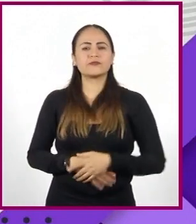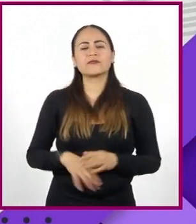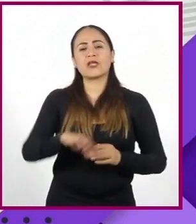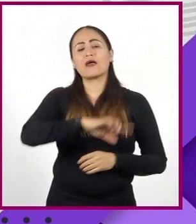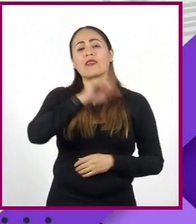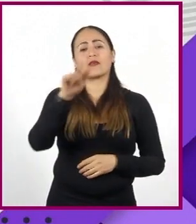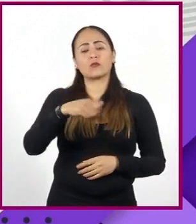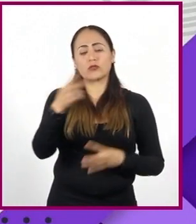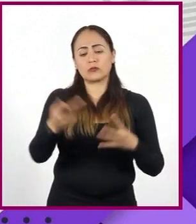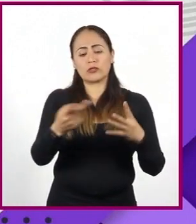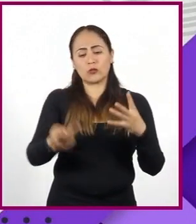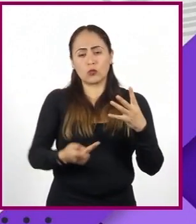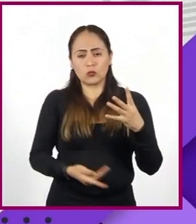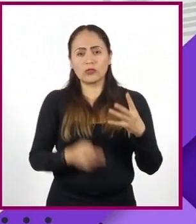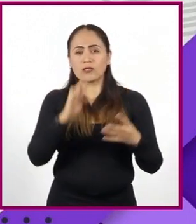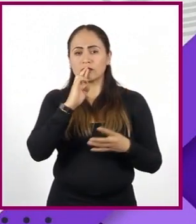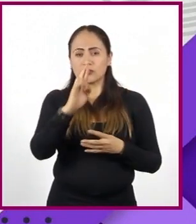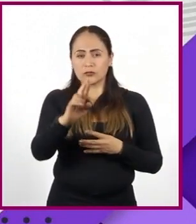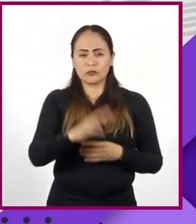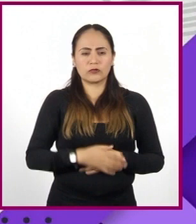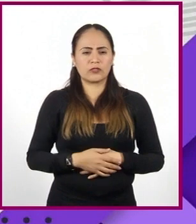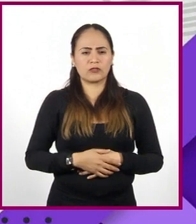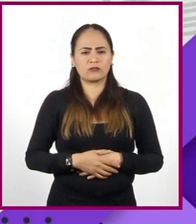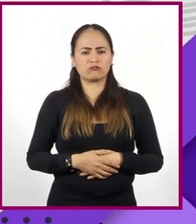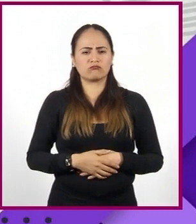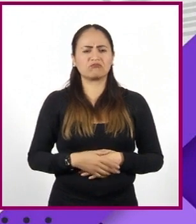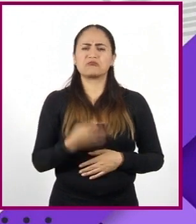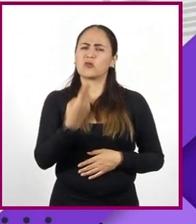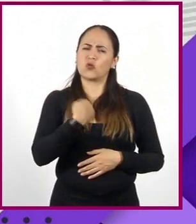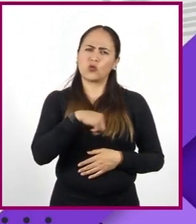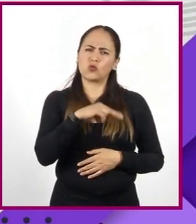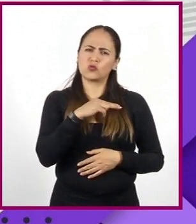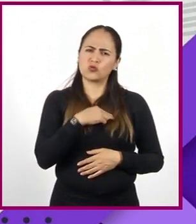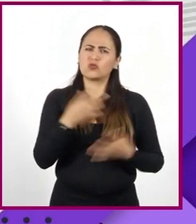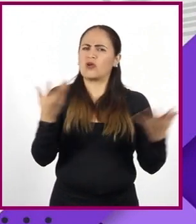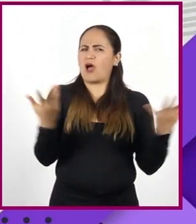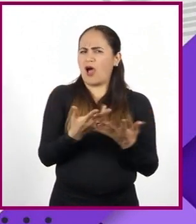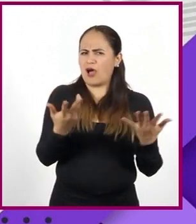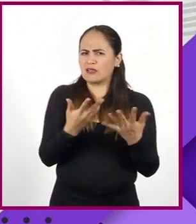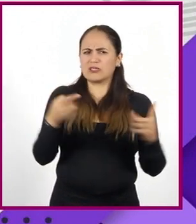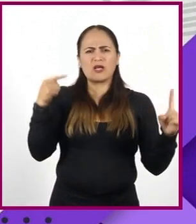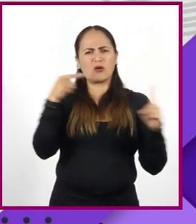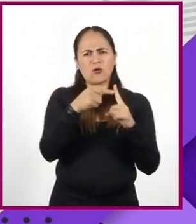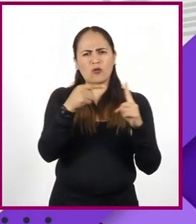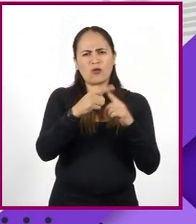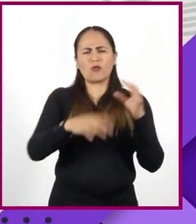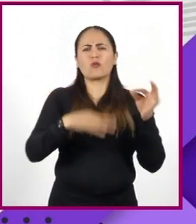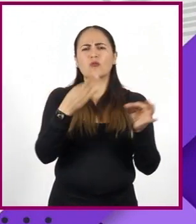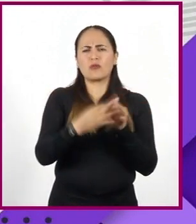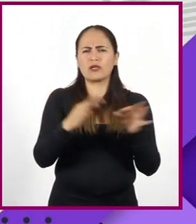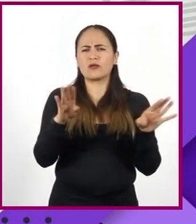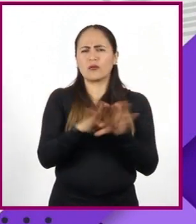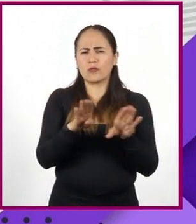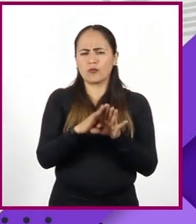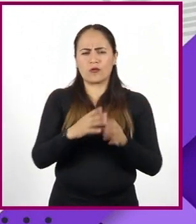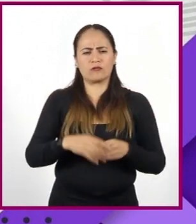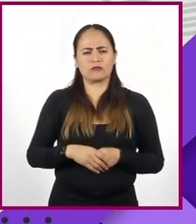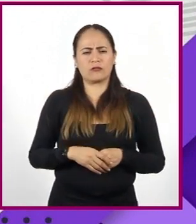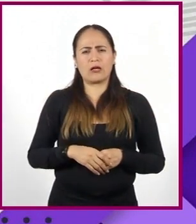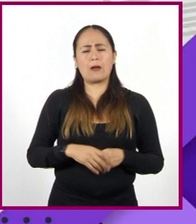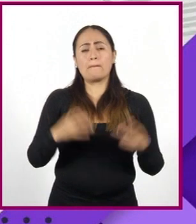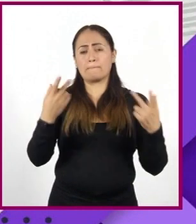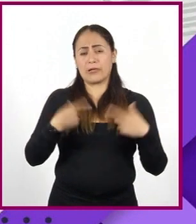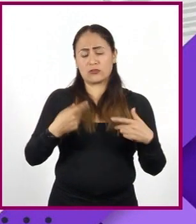las preguntas. ¿Qué haremos y cómo lograremos el objetivo? ¿Quién va a realizar cada